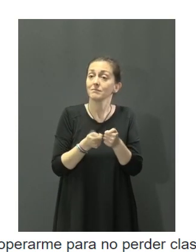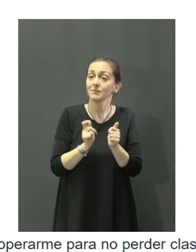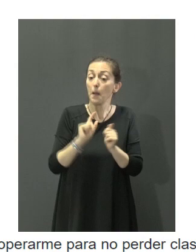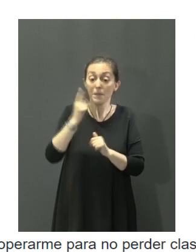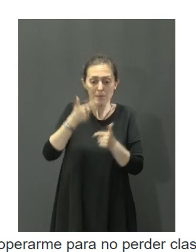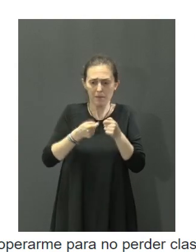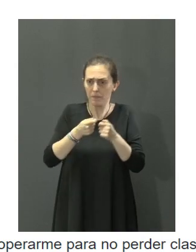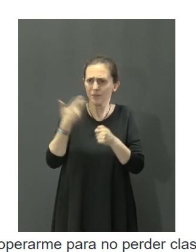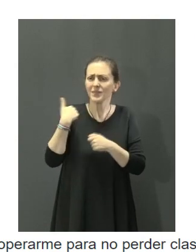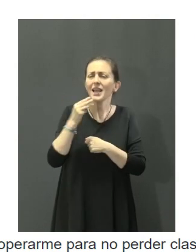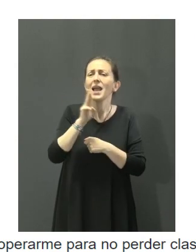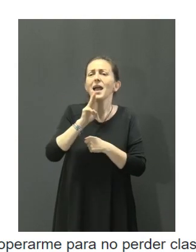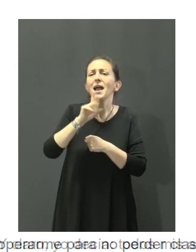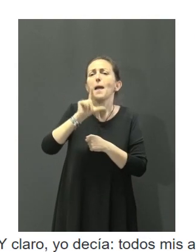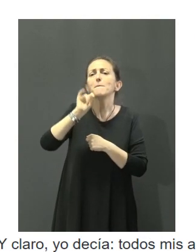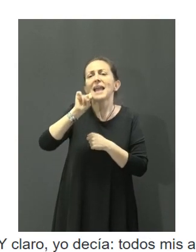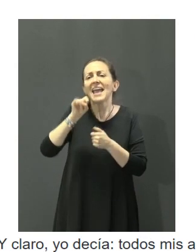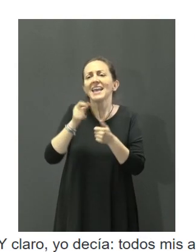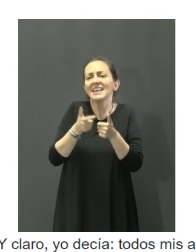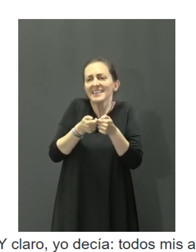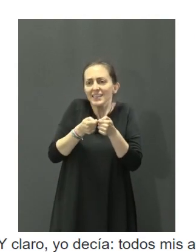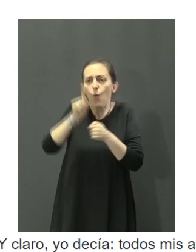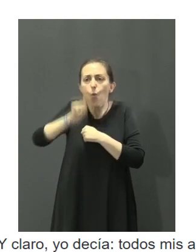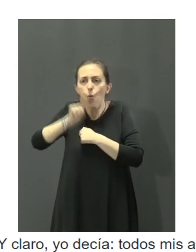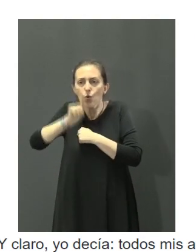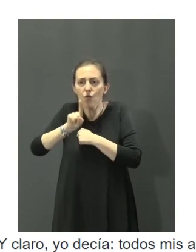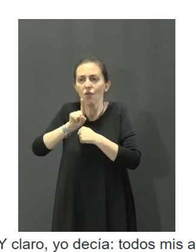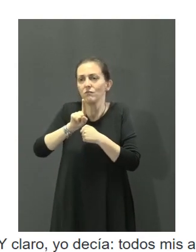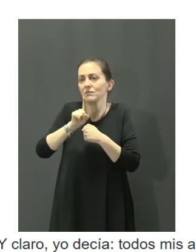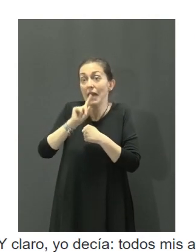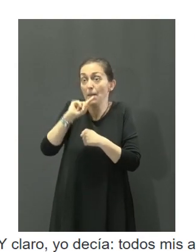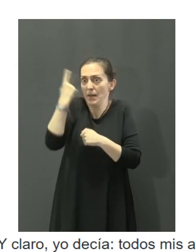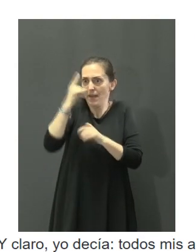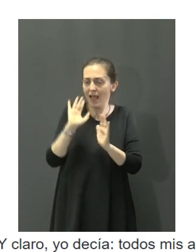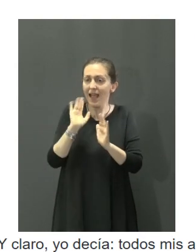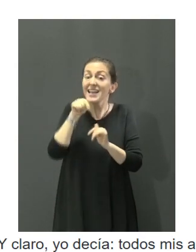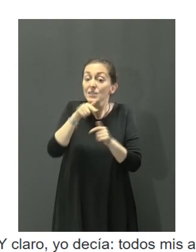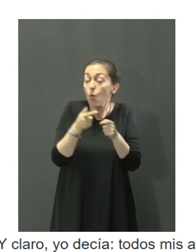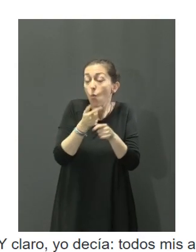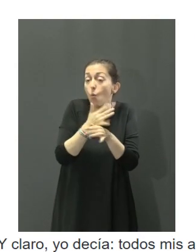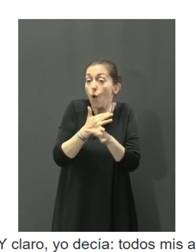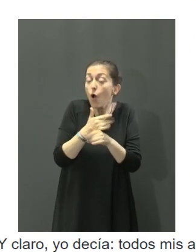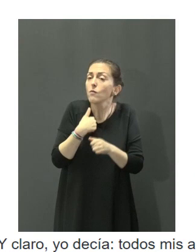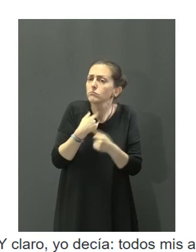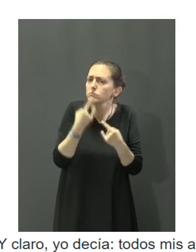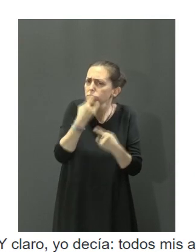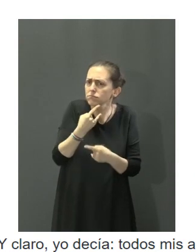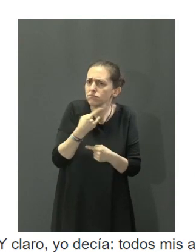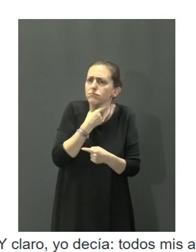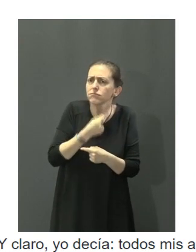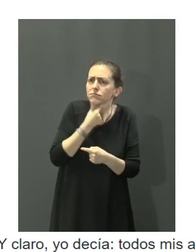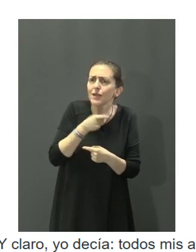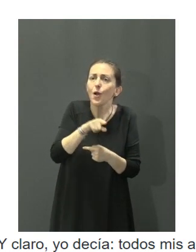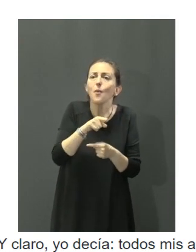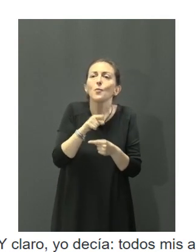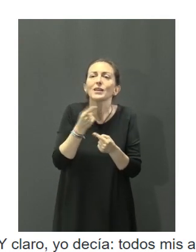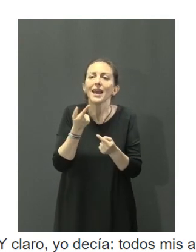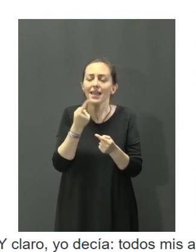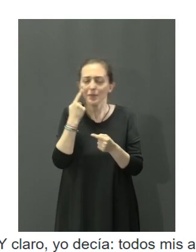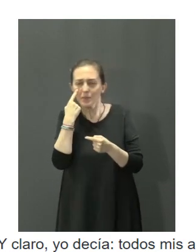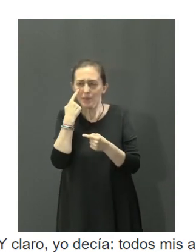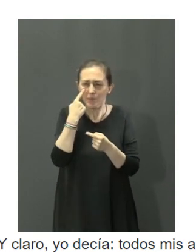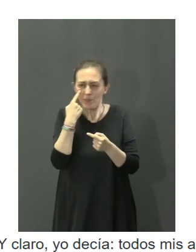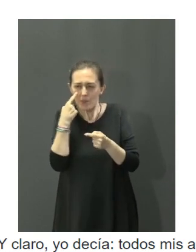primera consola fue la PlayStation 1 con el Metal Gear Solid, que ese juego me gustaba especialmente porque como era de sigilo y